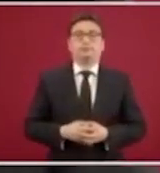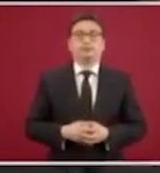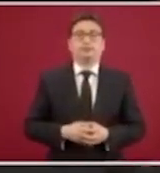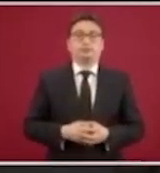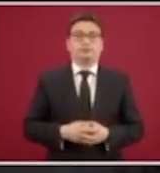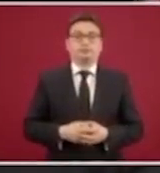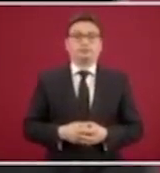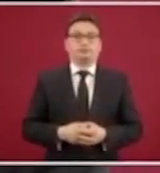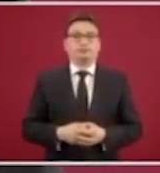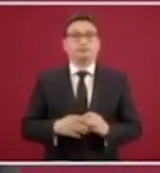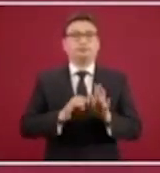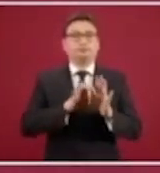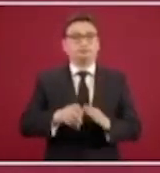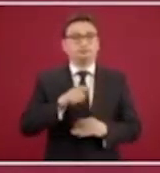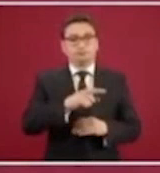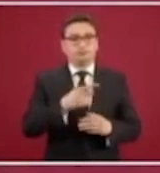las camas,